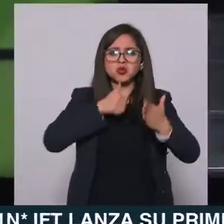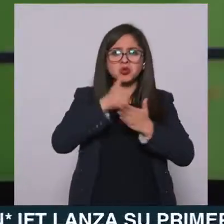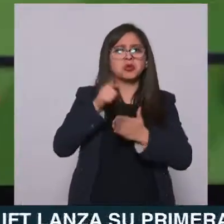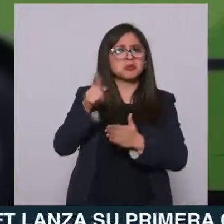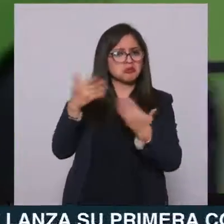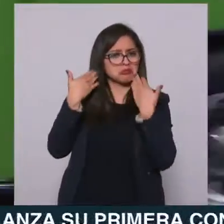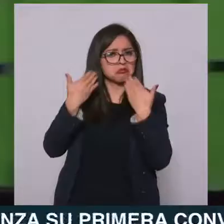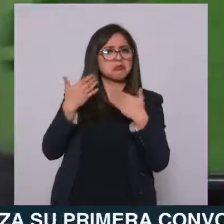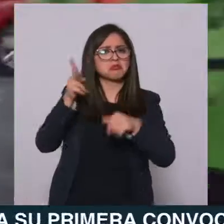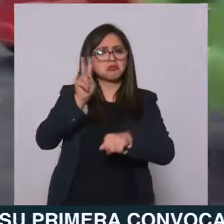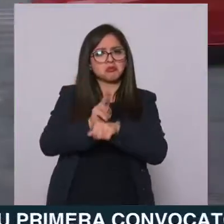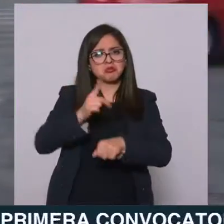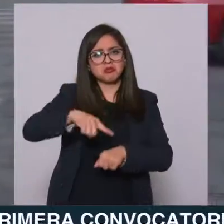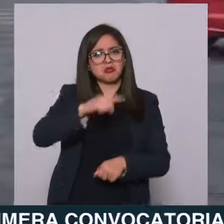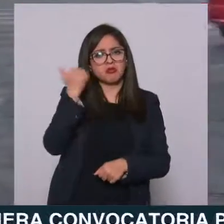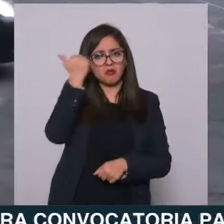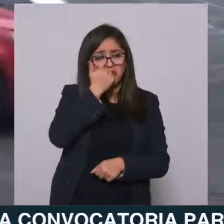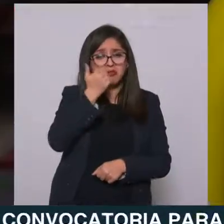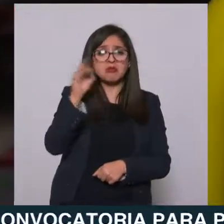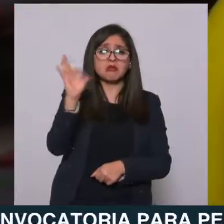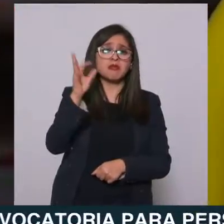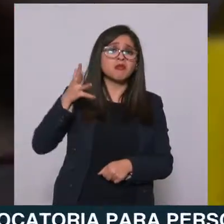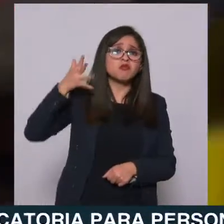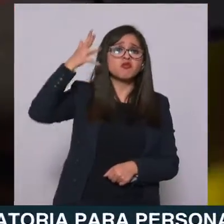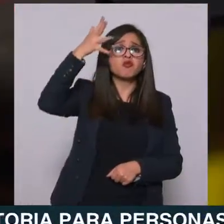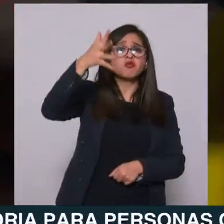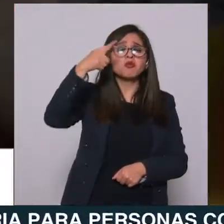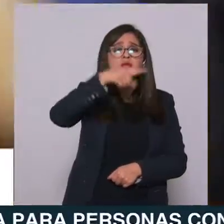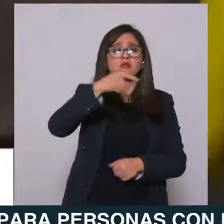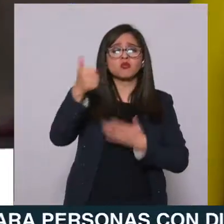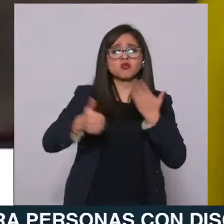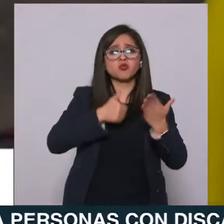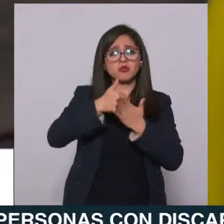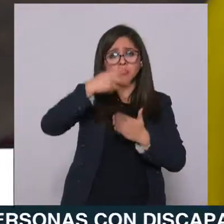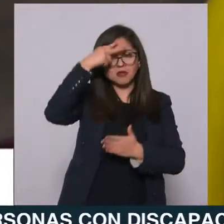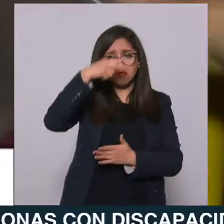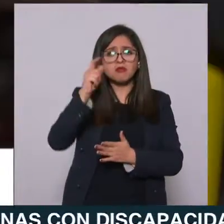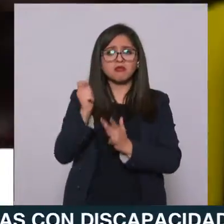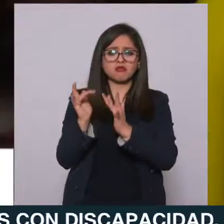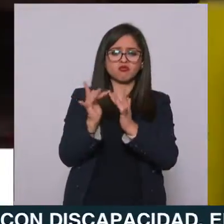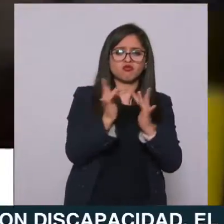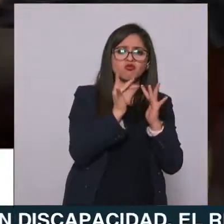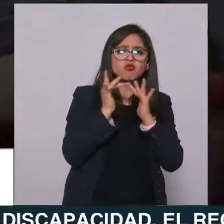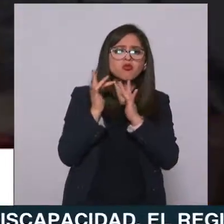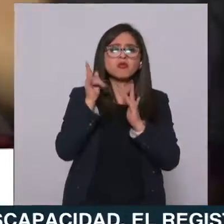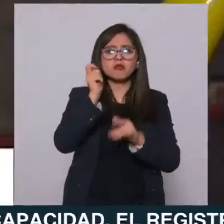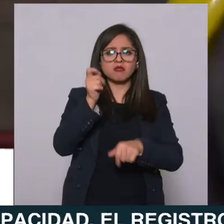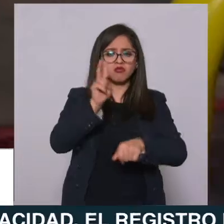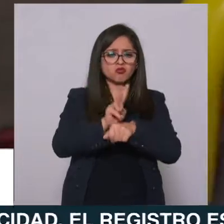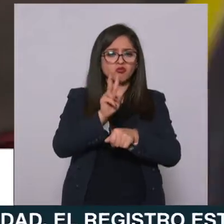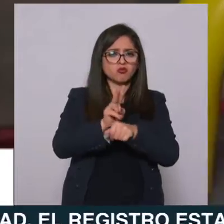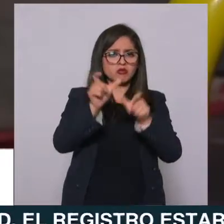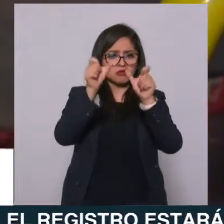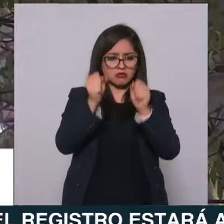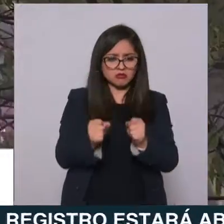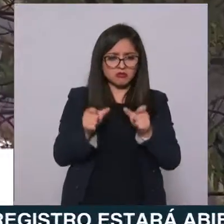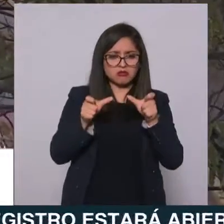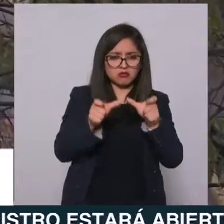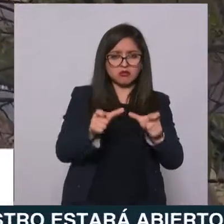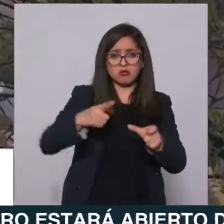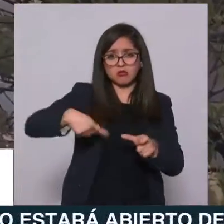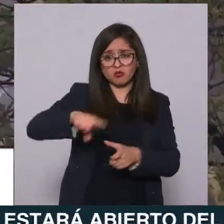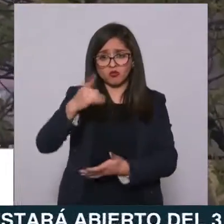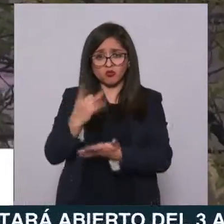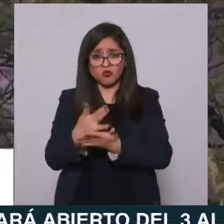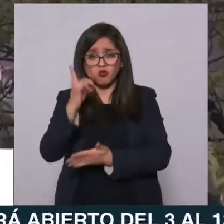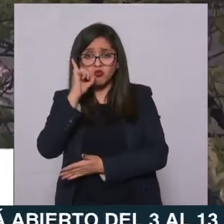resultados obtenidos. En un futuro, la ciudad estará conectada a una red donde se podrá velar por la seguridad no solo de las mujeres y